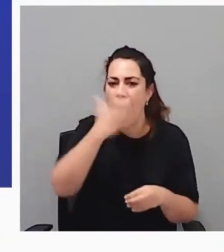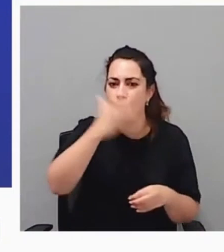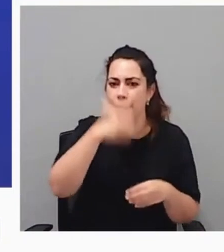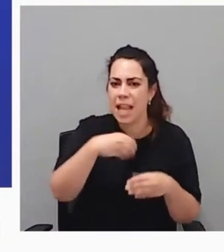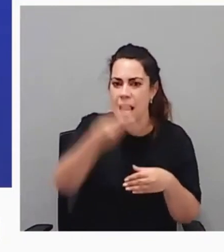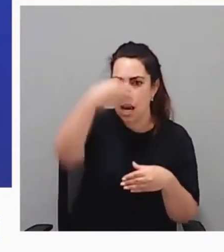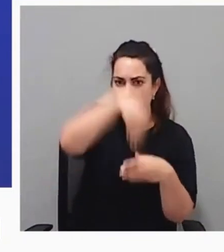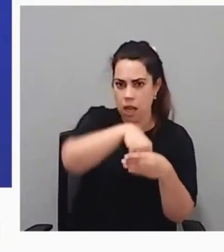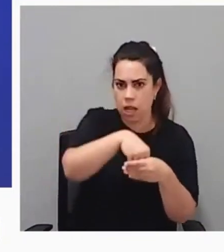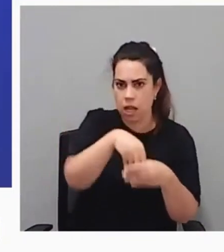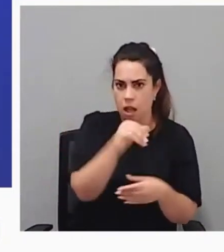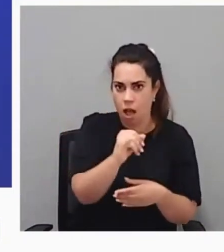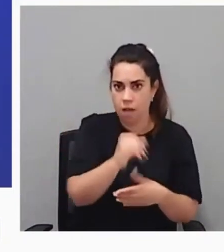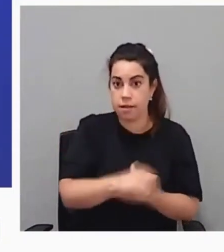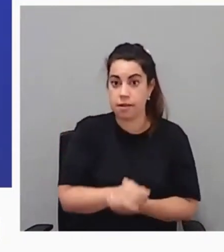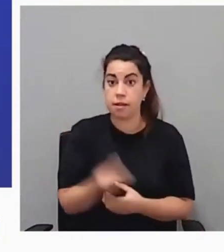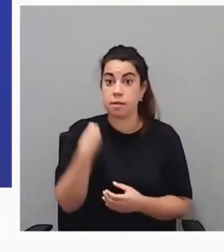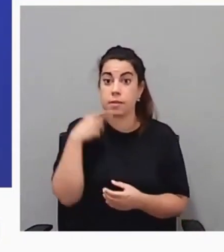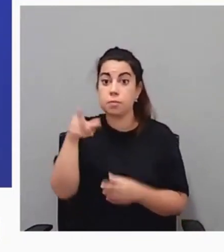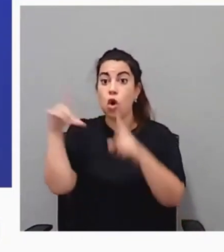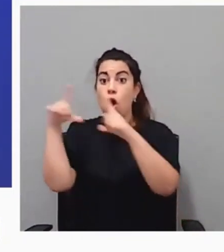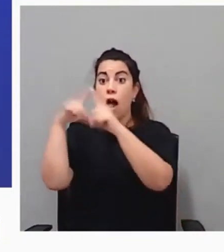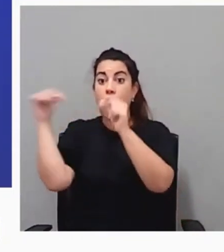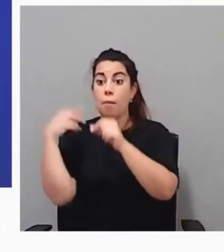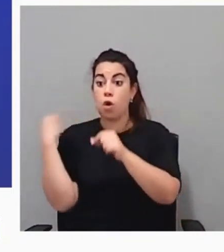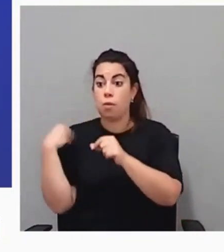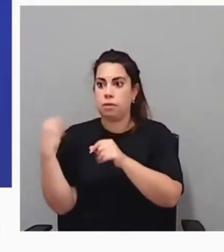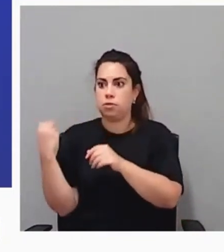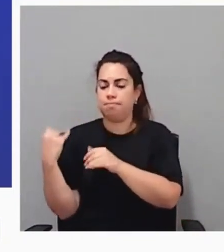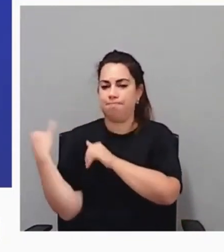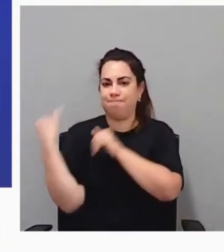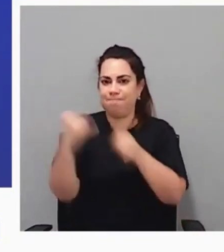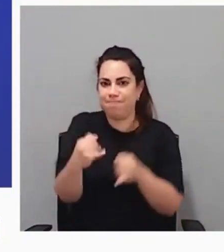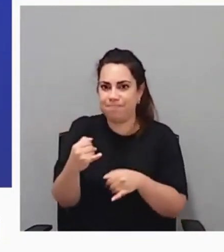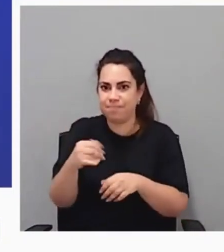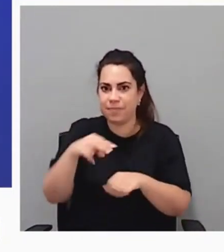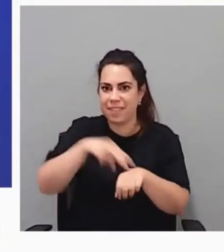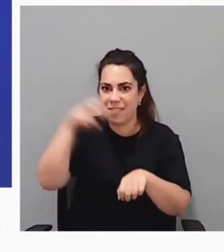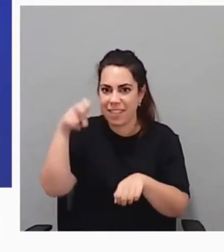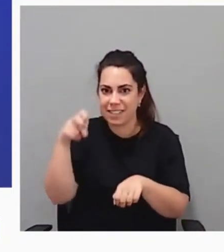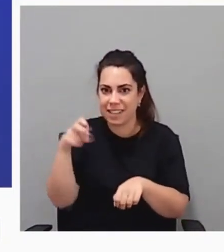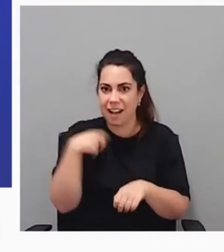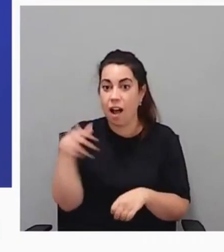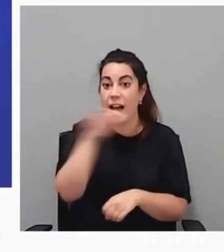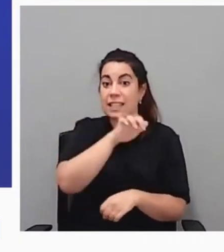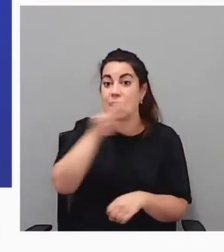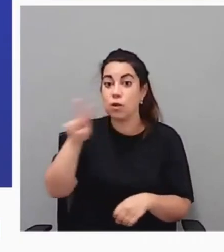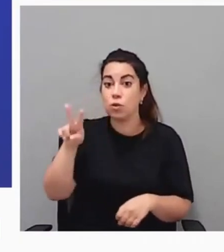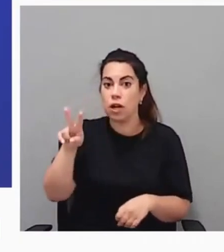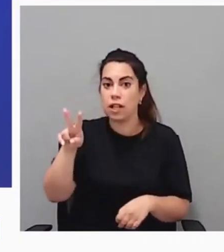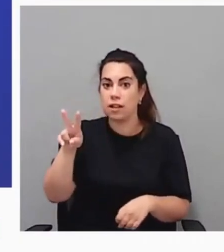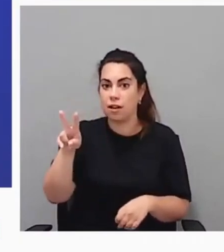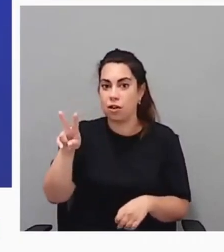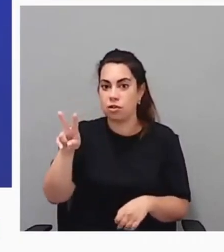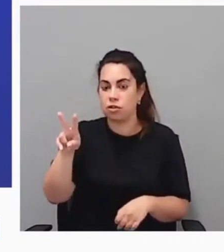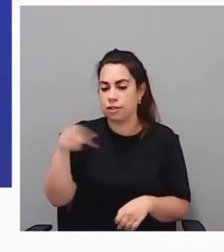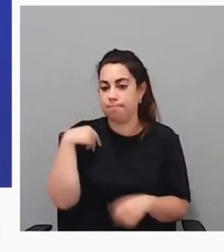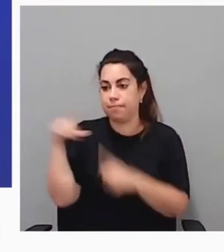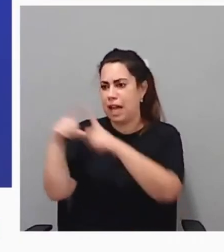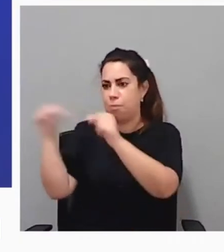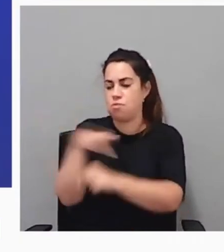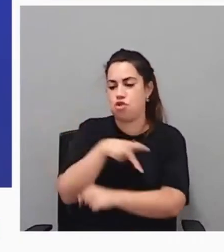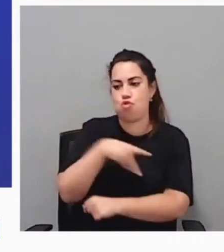razón es que Japón entró en esta carrera de la física. Estados Unidos no dejó que Japón desarrollara